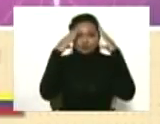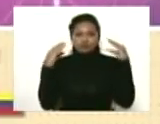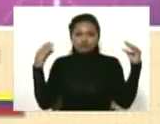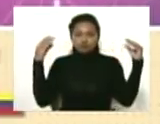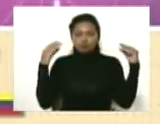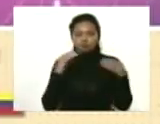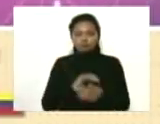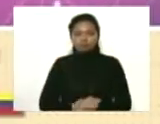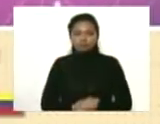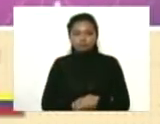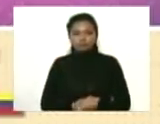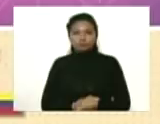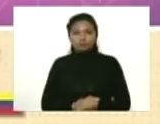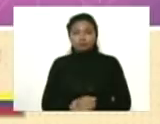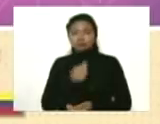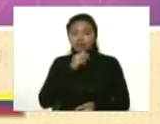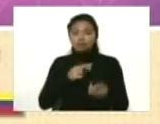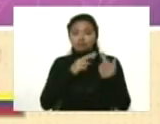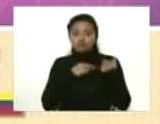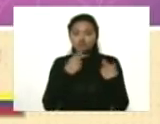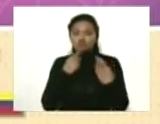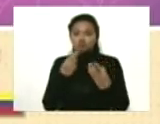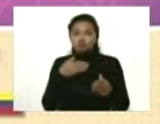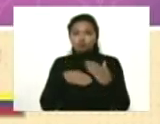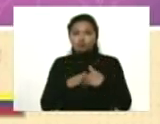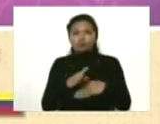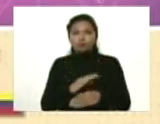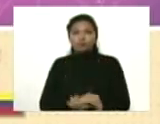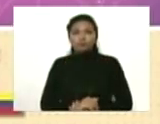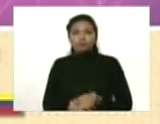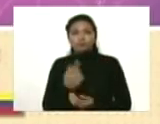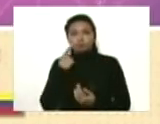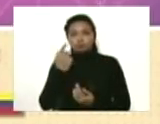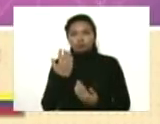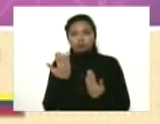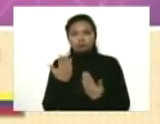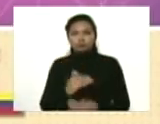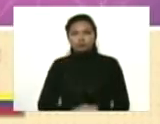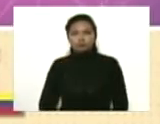jefe, quien respetuosamente se va a dirigir a usted. Adelante.